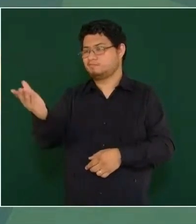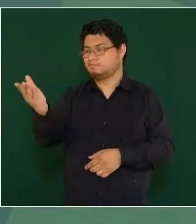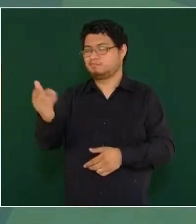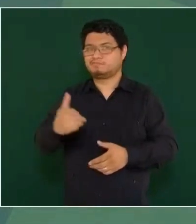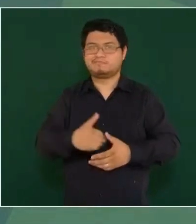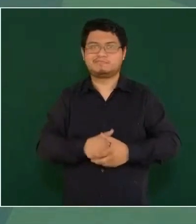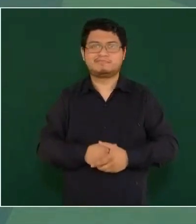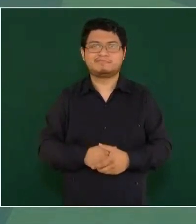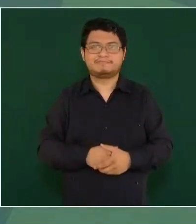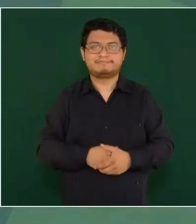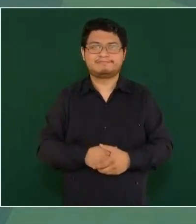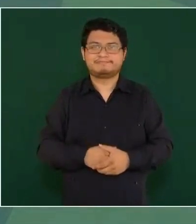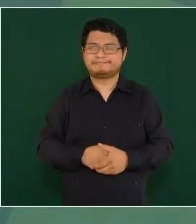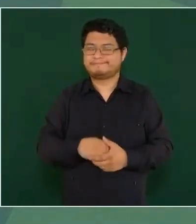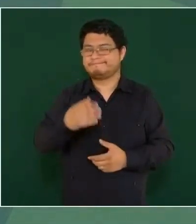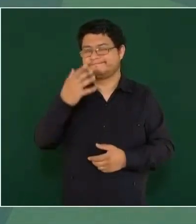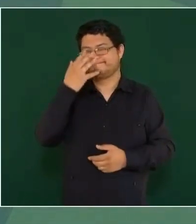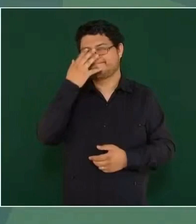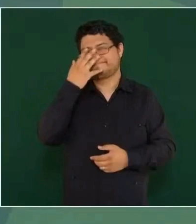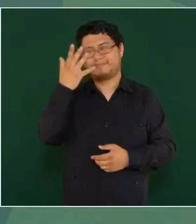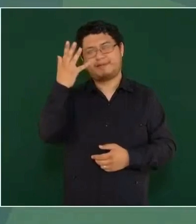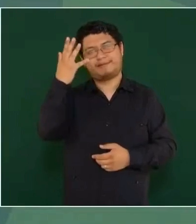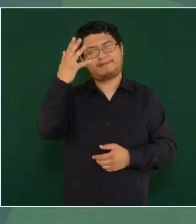y cínicos pues